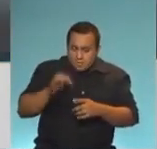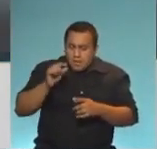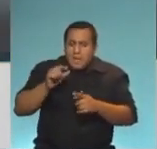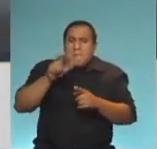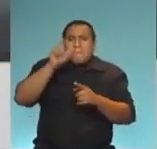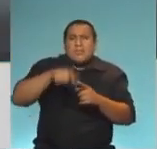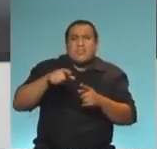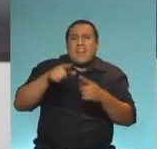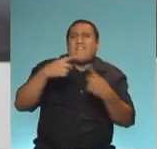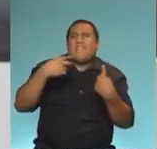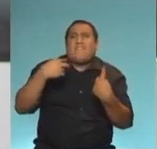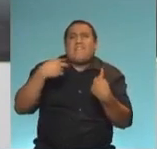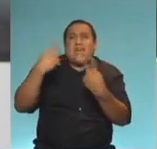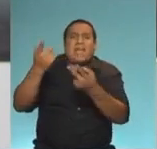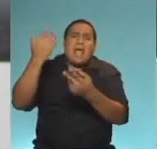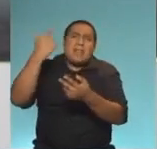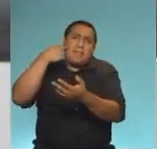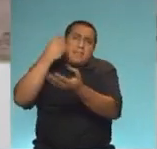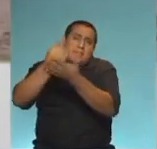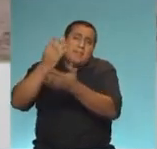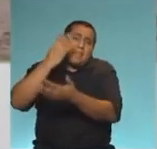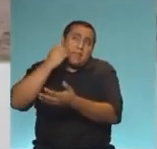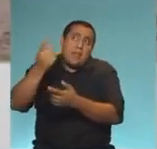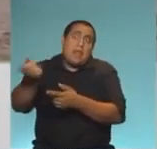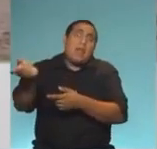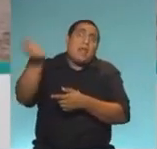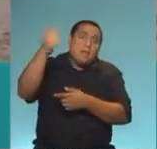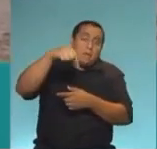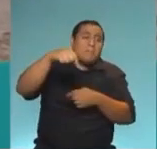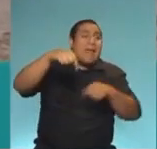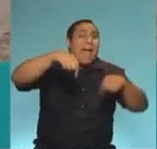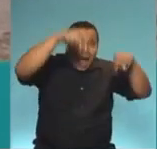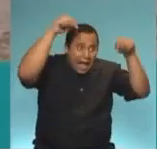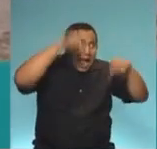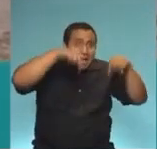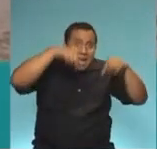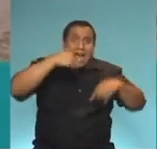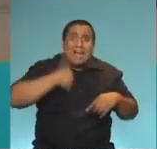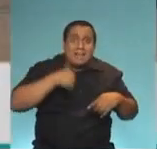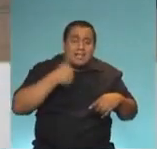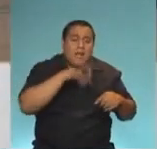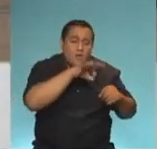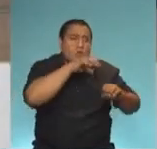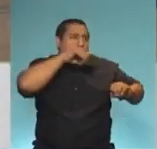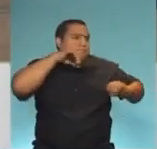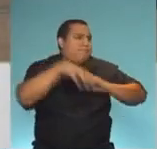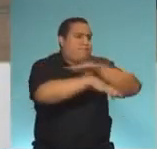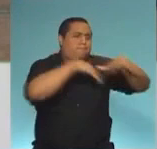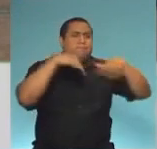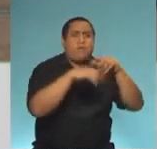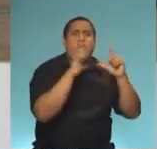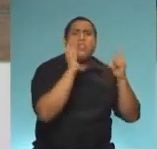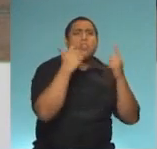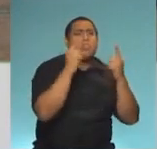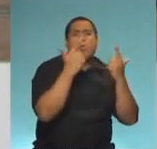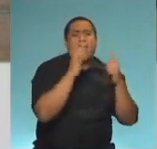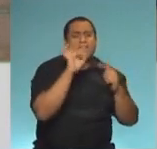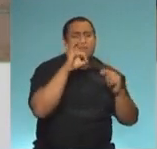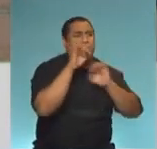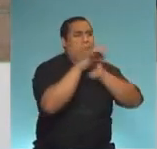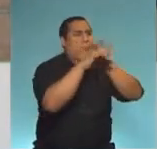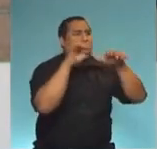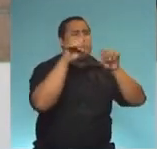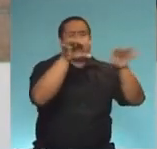viajero residente del Reino Unido, habla de que nosotros no tenemos una circulación autóctona de esta variante en nuestro